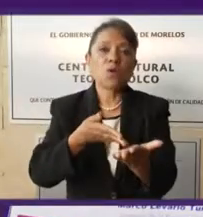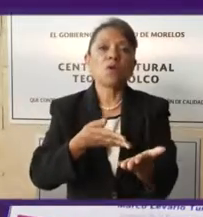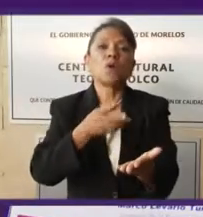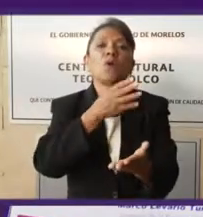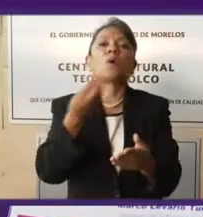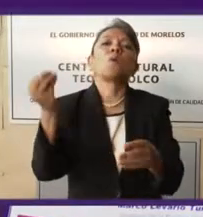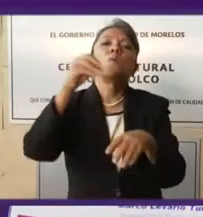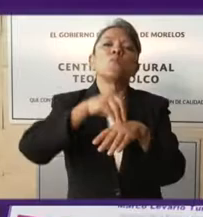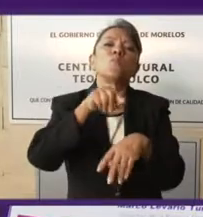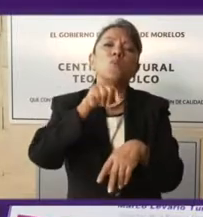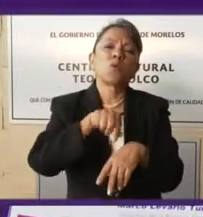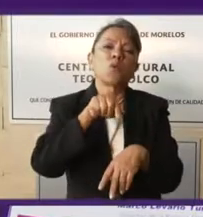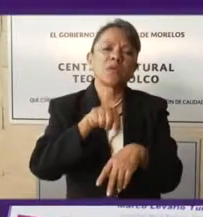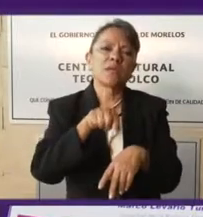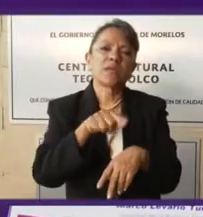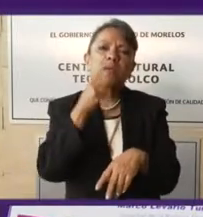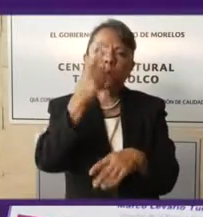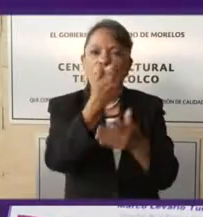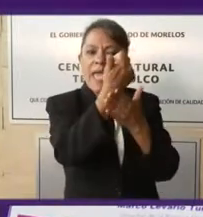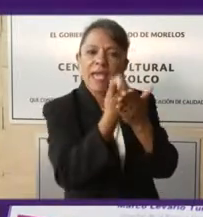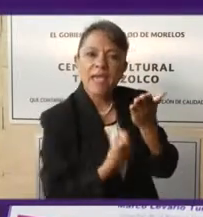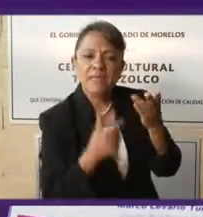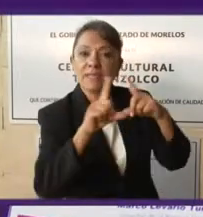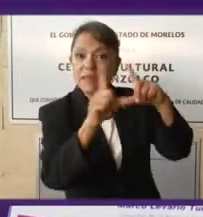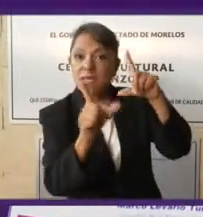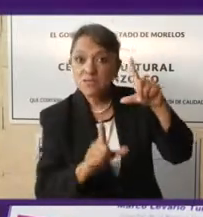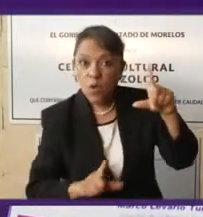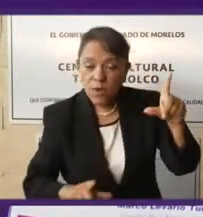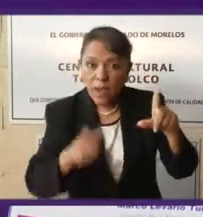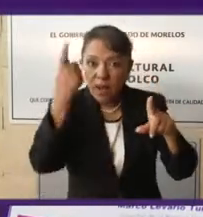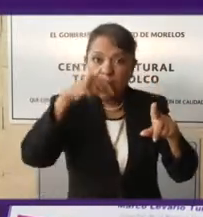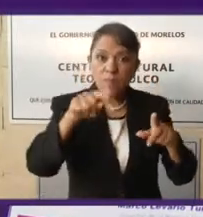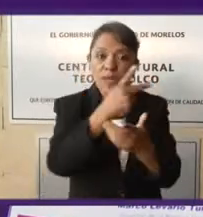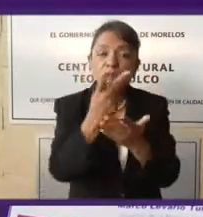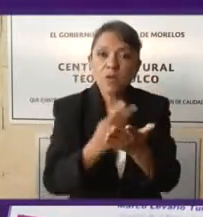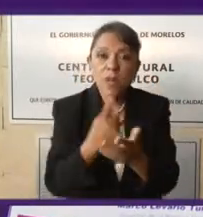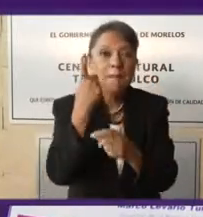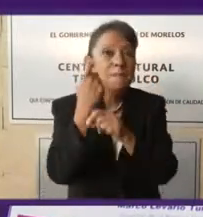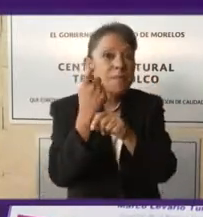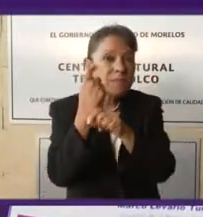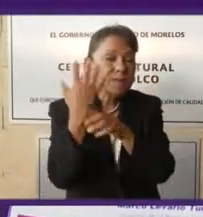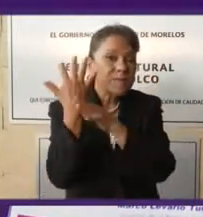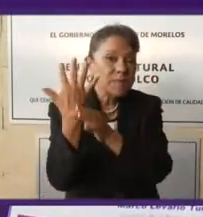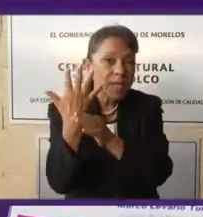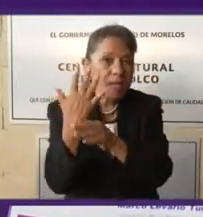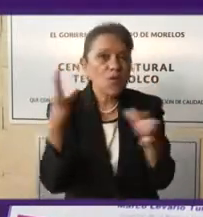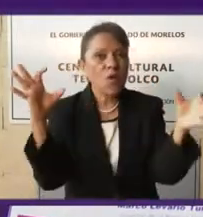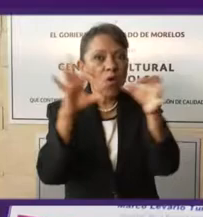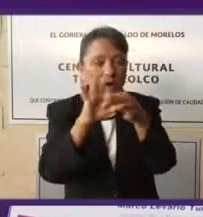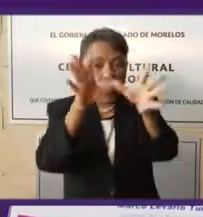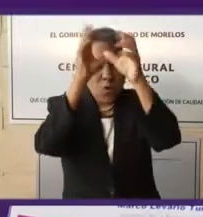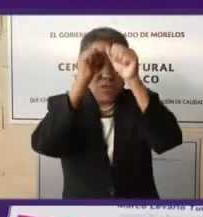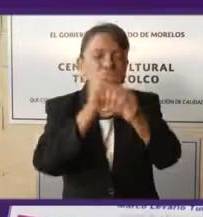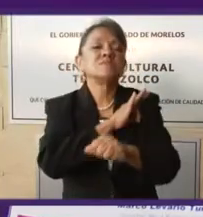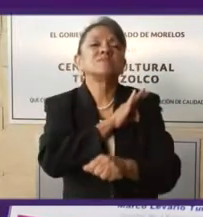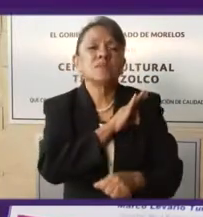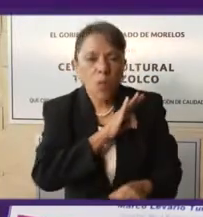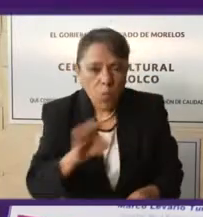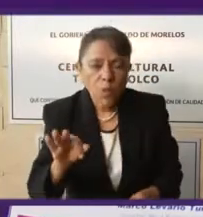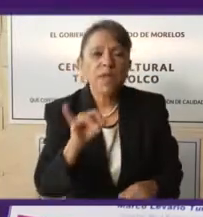poner en el centro la construcción de una agenda nacional, en primerísimo lugar, coincidente, que es posible lograrlo